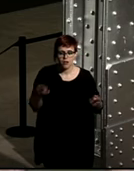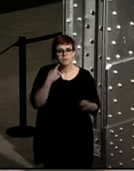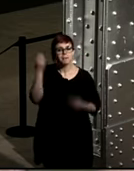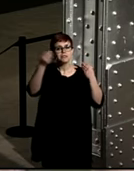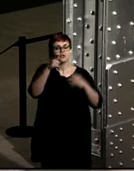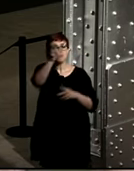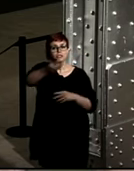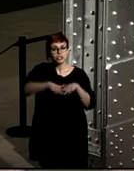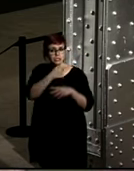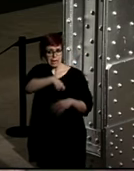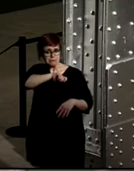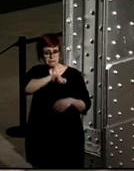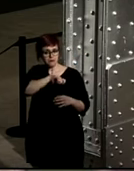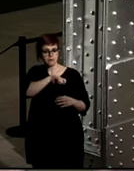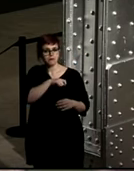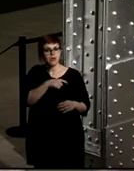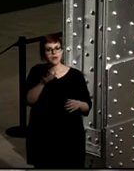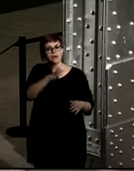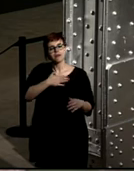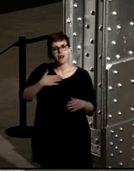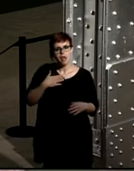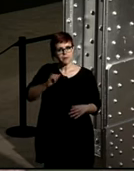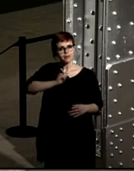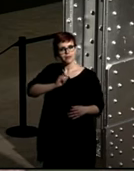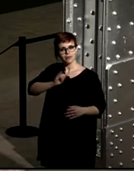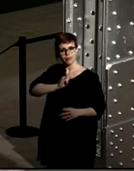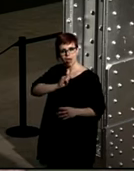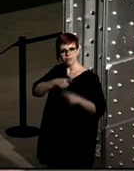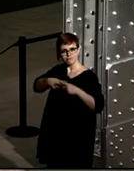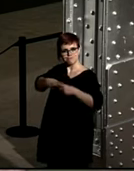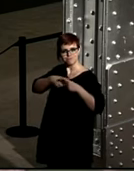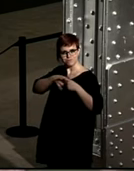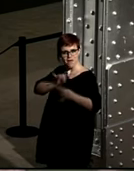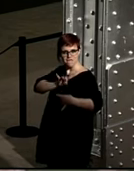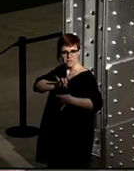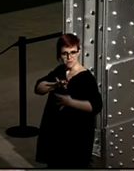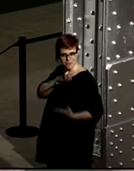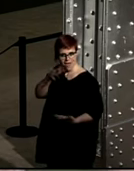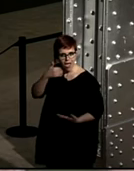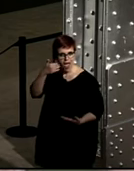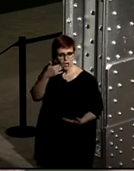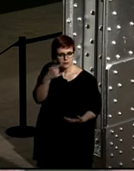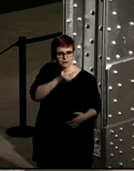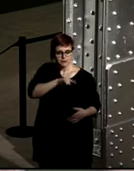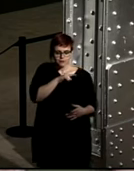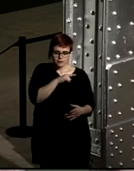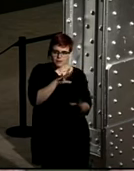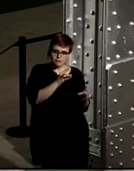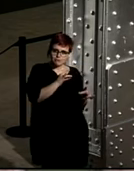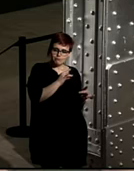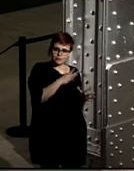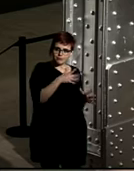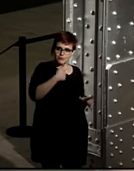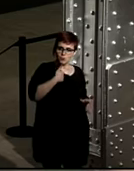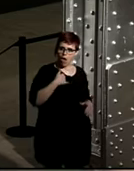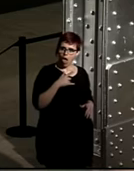español demanda historias que se identifica con ellas y que le tocan y que las